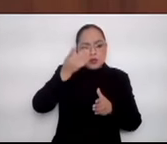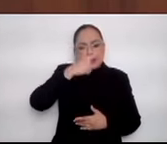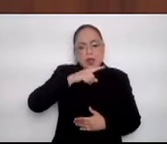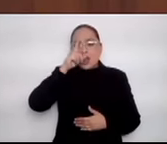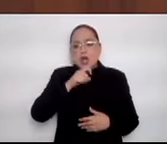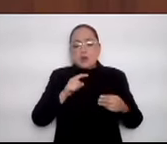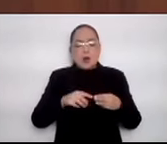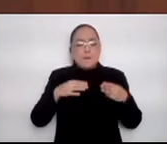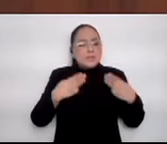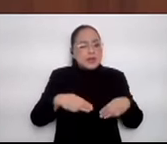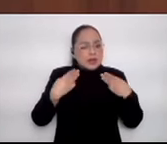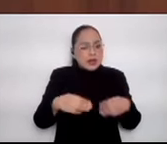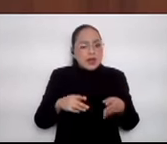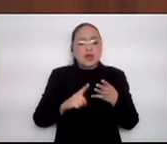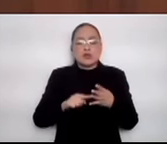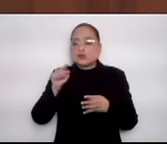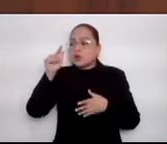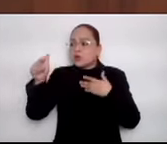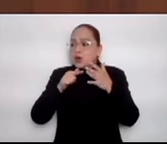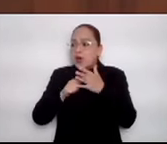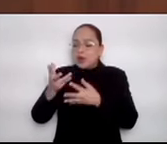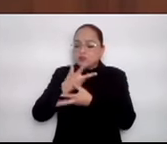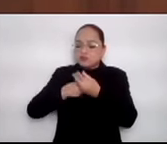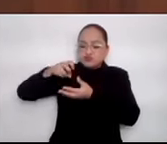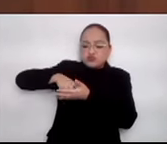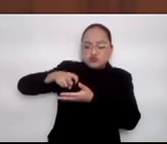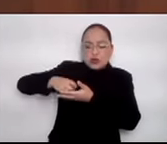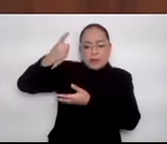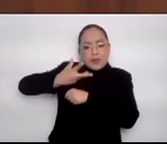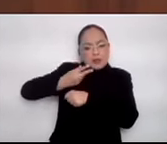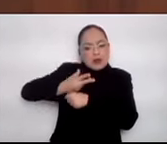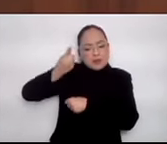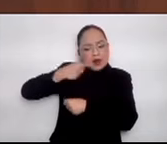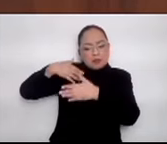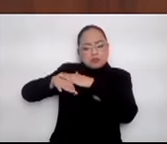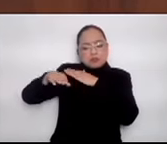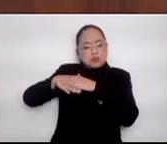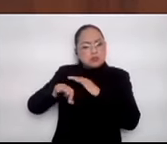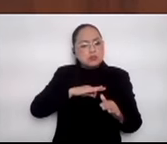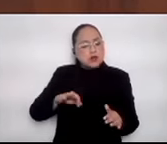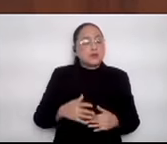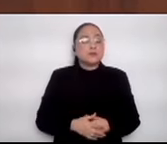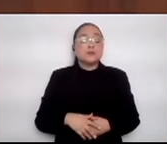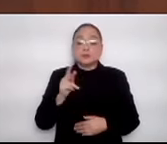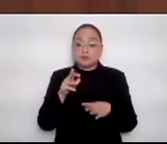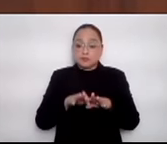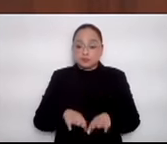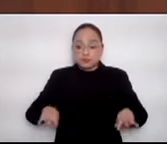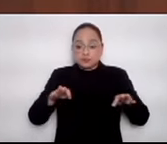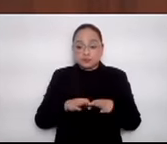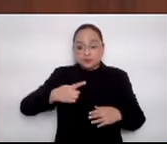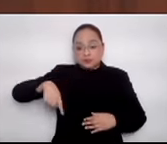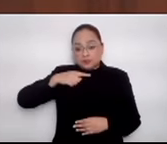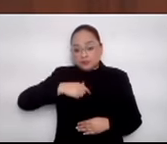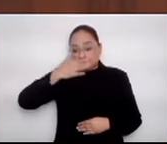de espacios públicos, entre otros. Sin embargo, es importante saber también si hubo